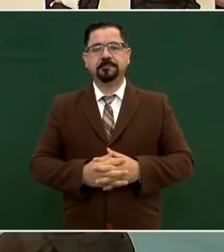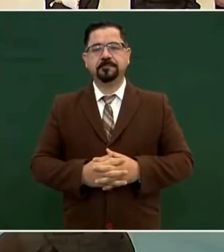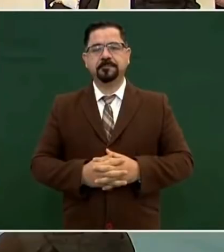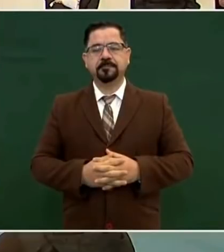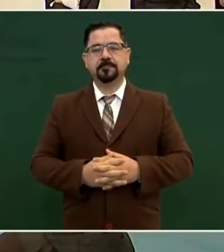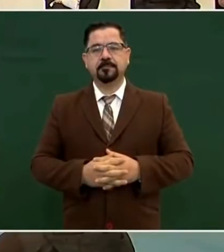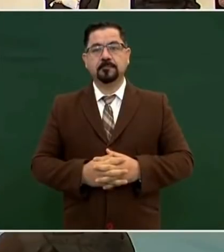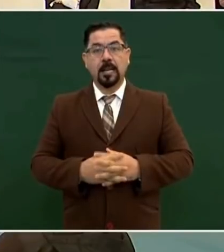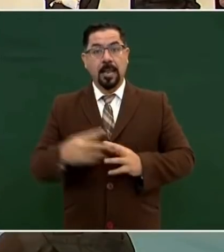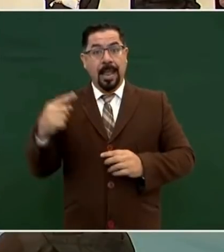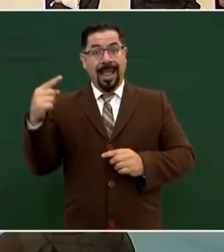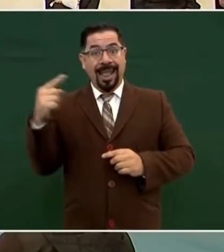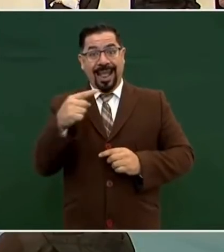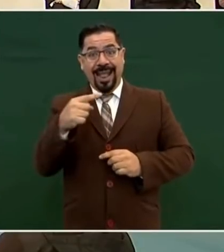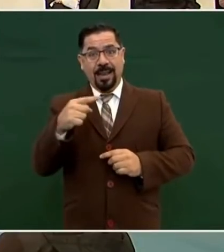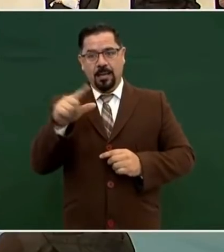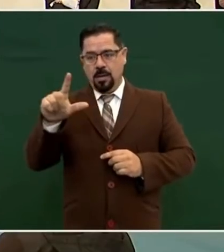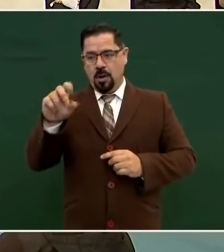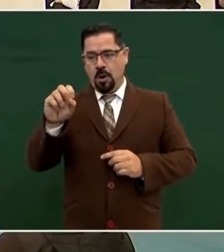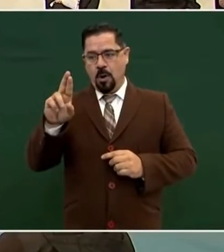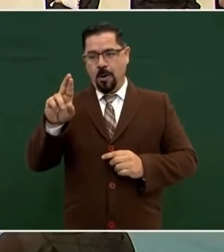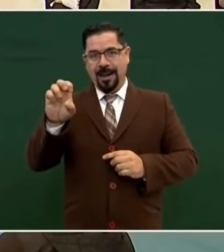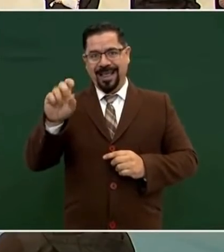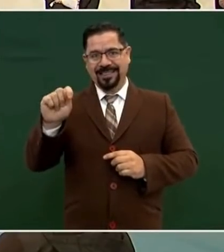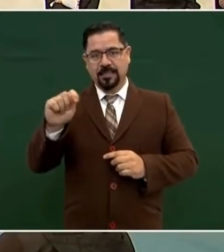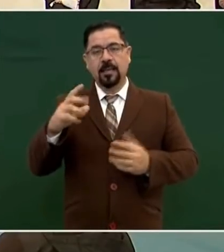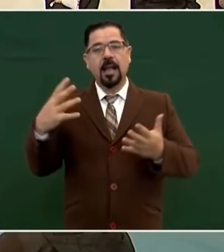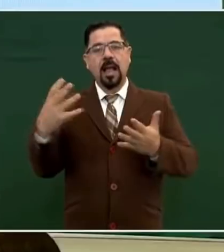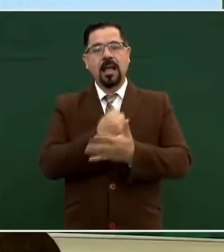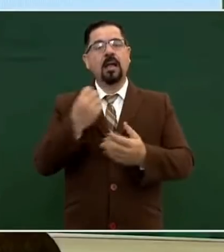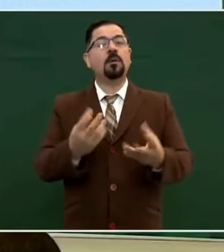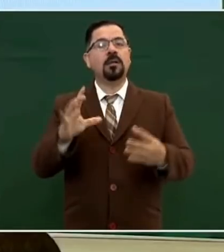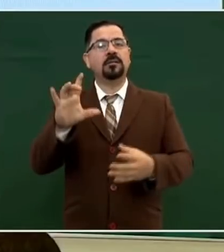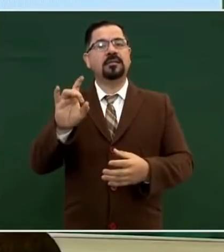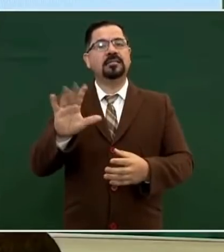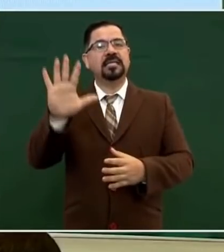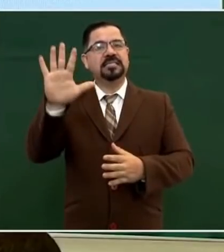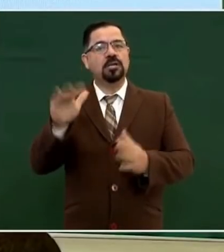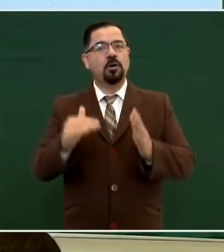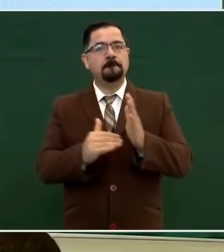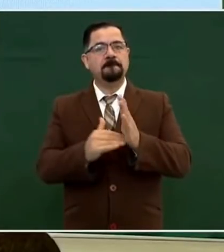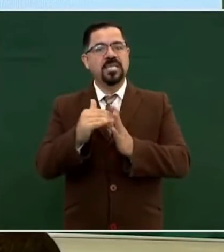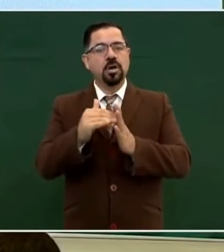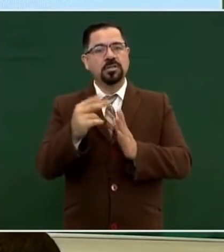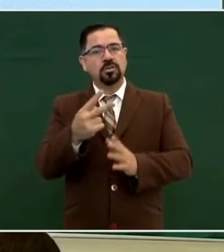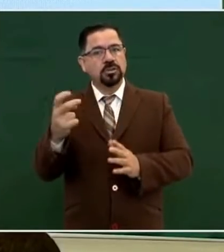y él gana 35 millones, 35 millones, mil. O sea, que él gana